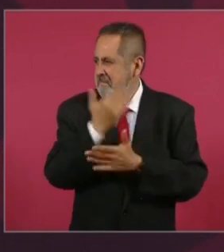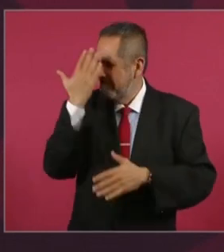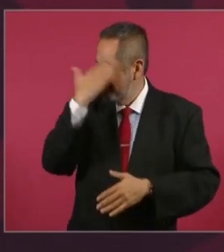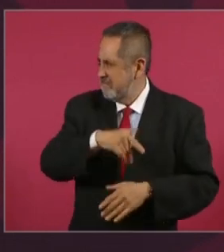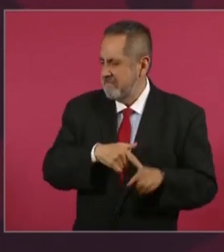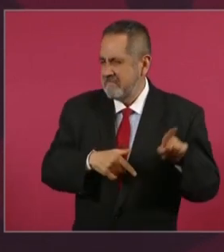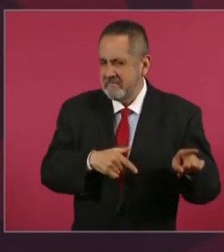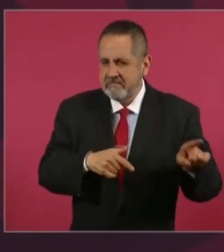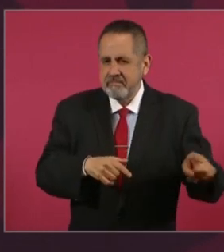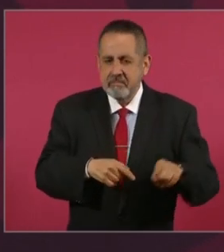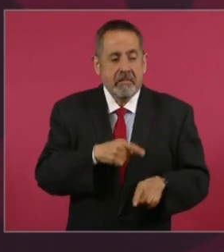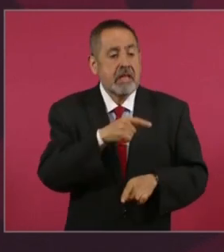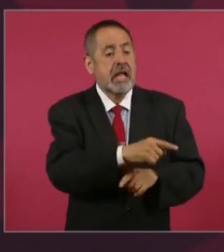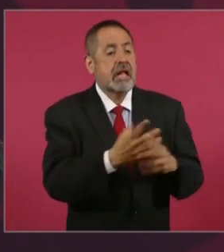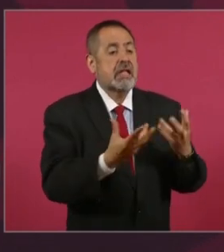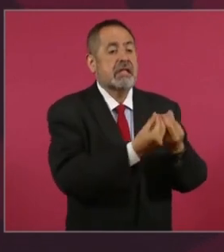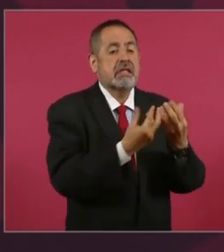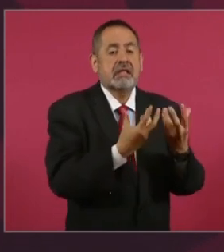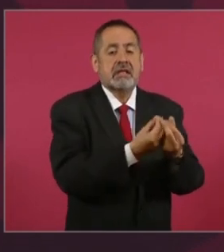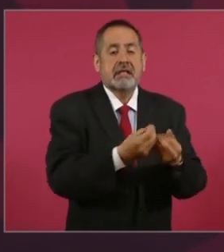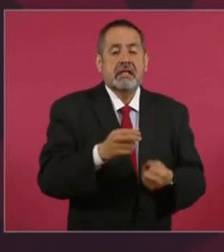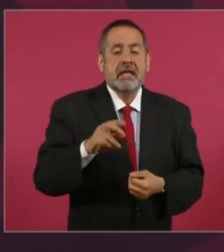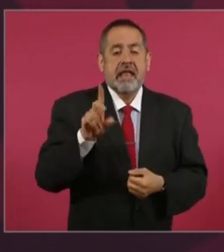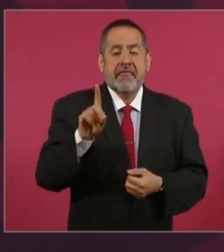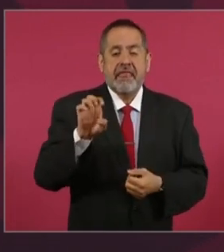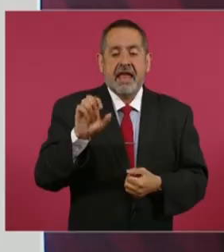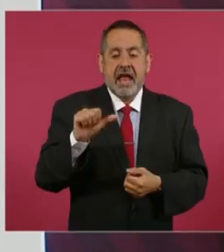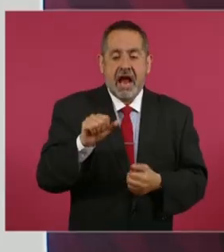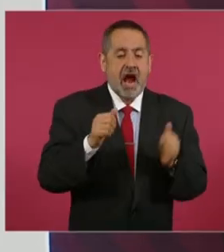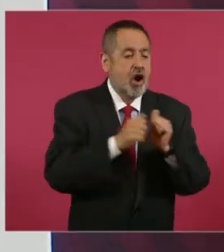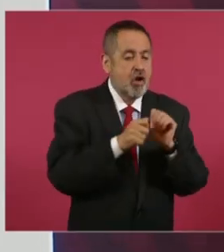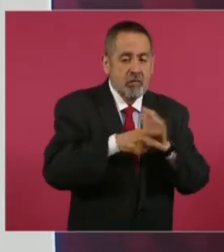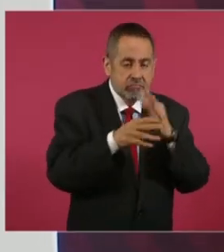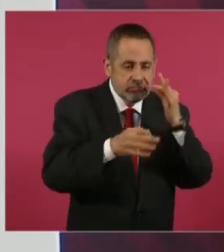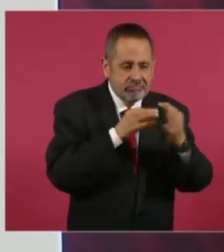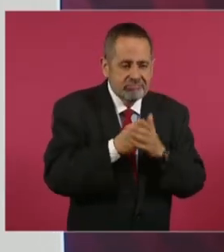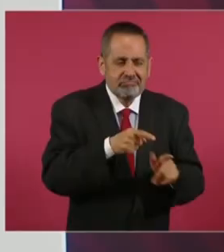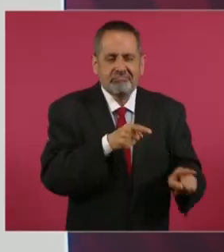por sus vínculos con la DEA y con agencias. Pero, ¿qué dice?